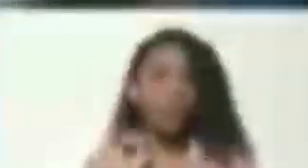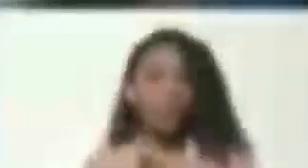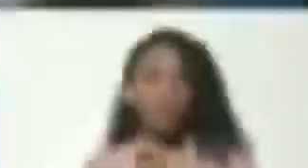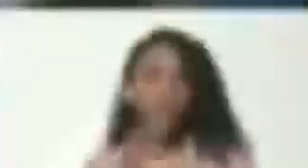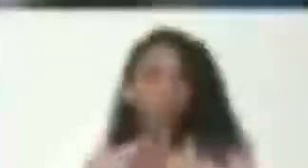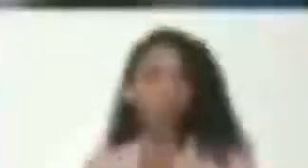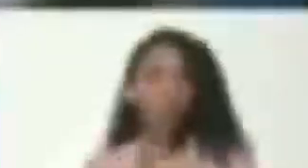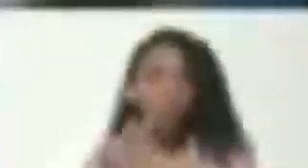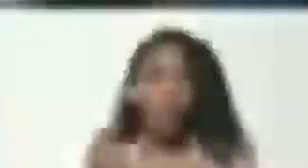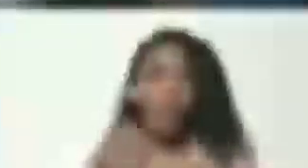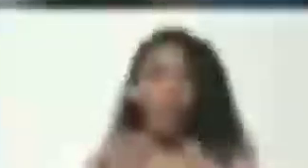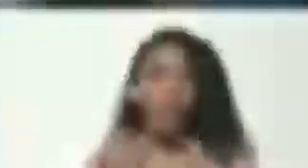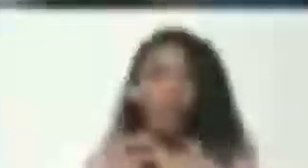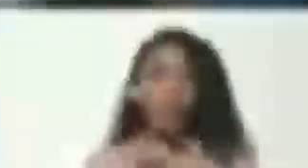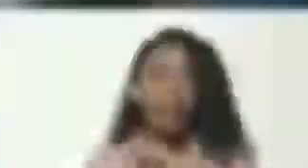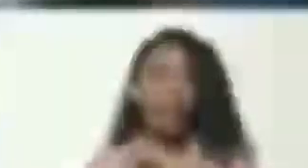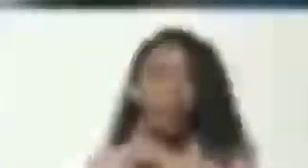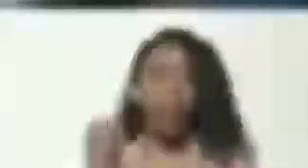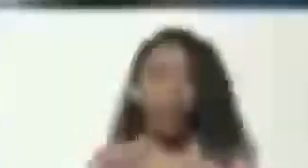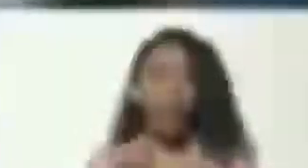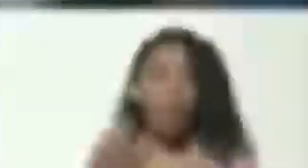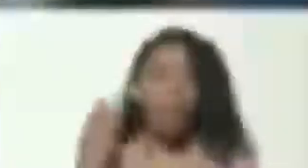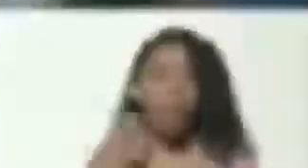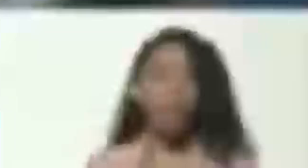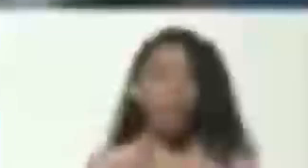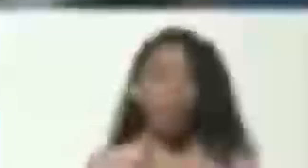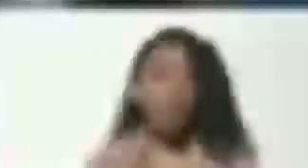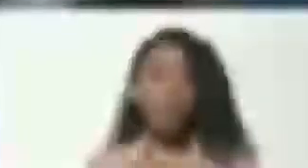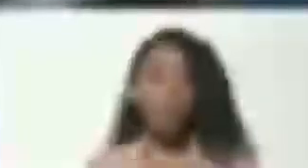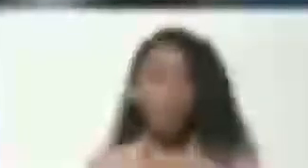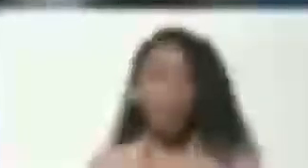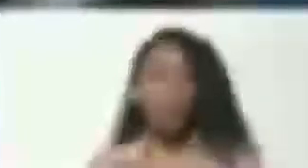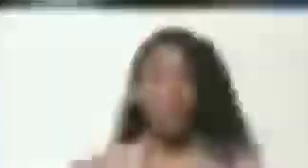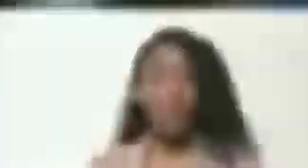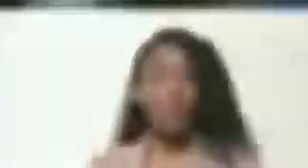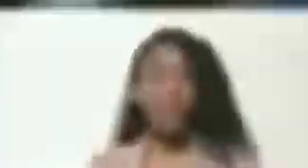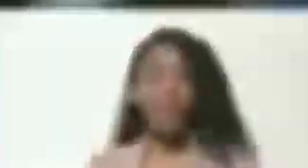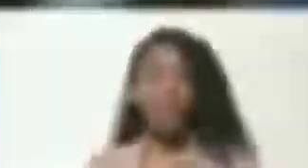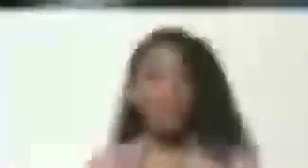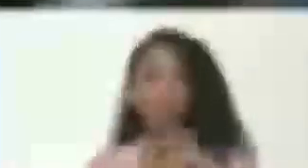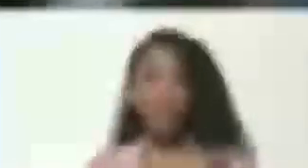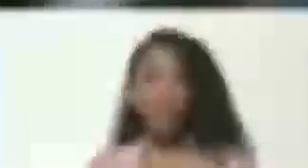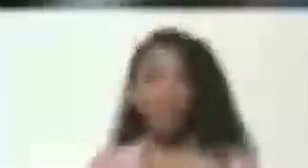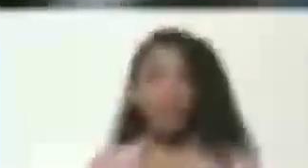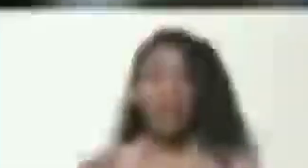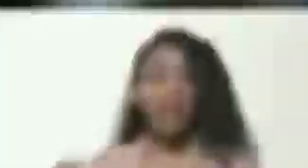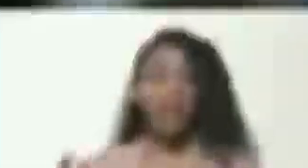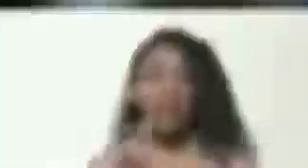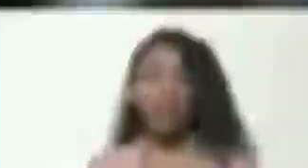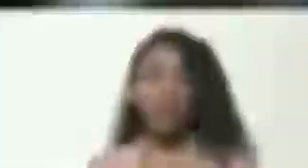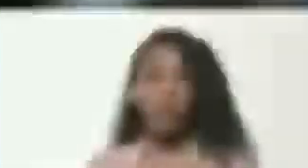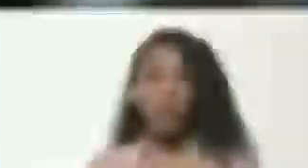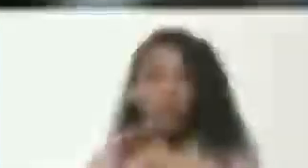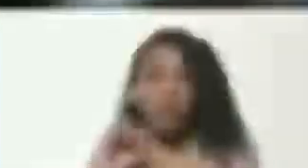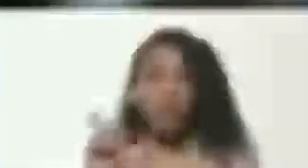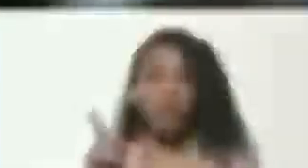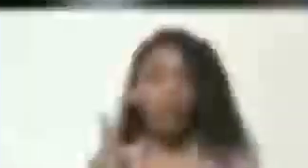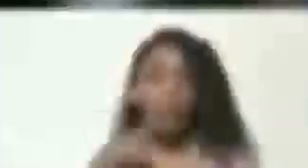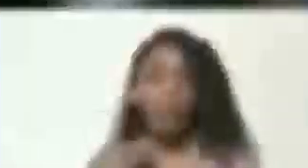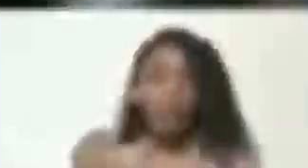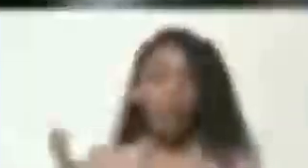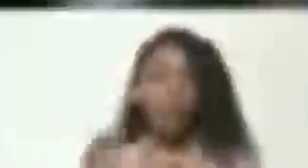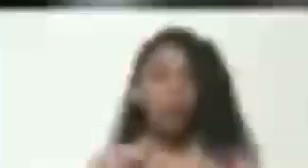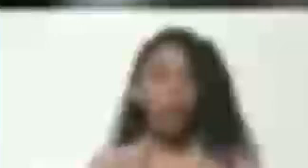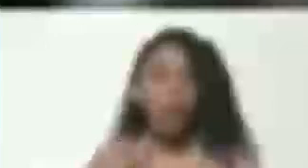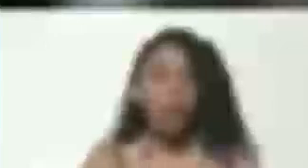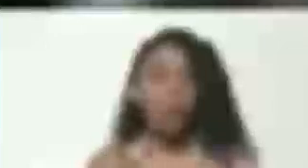enredo completamente. Ahora, si desde 2018 no han podido sacar